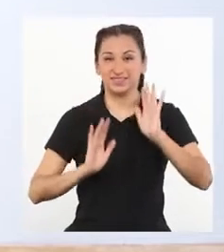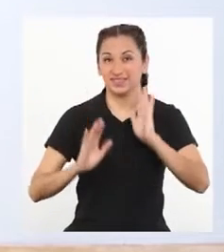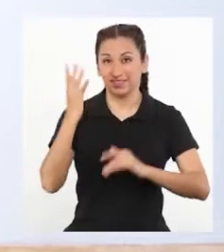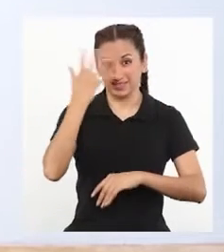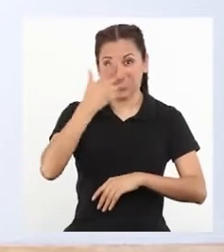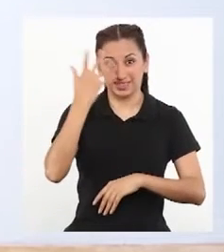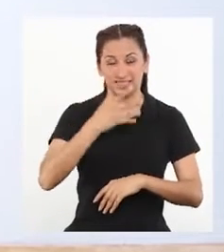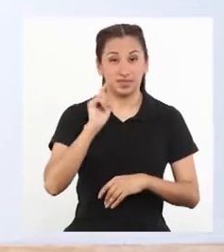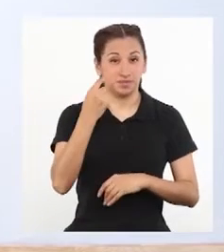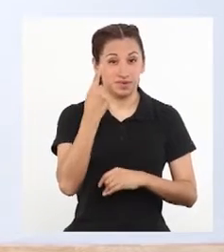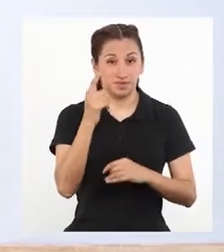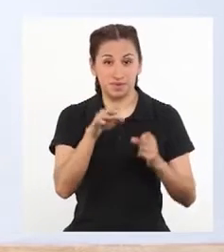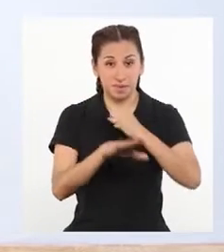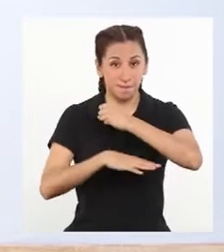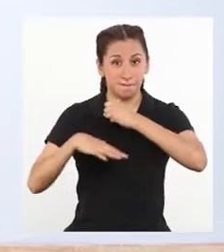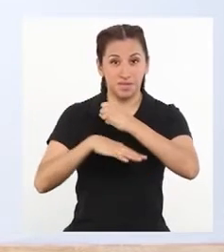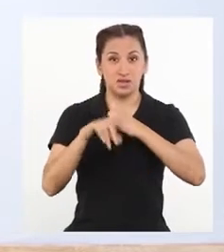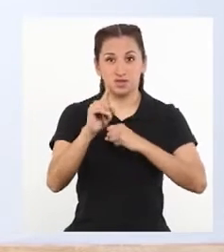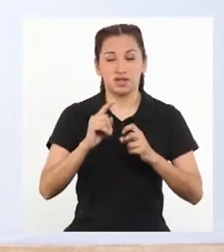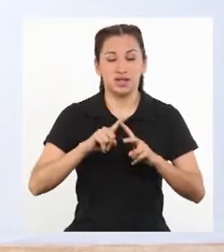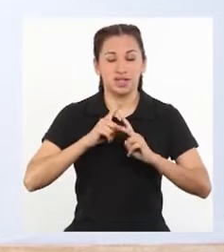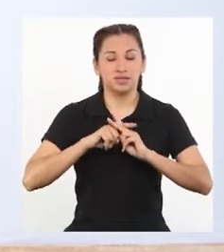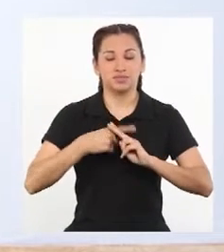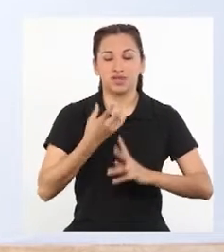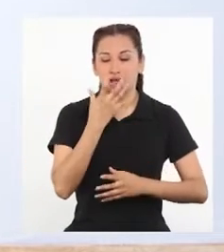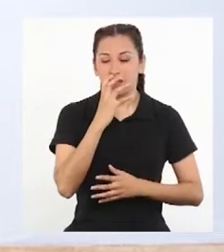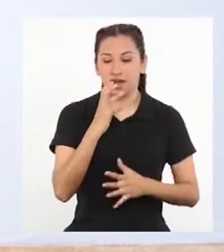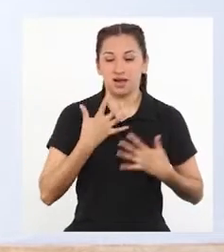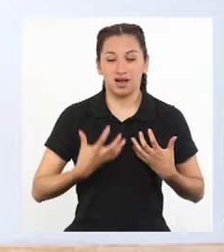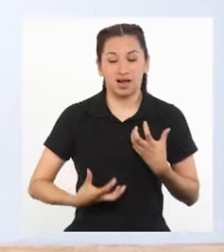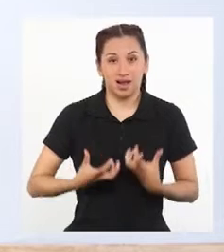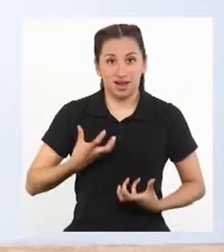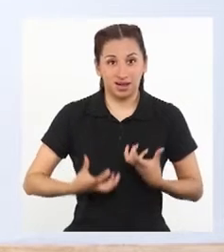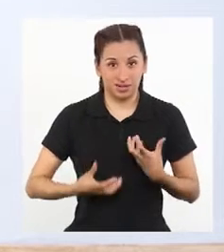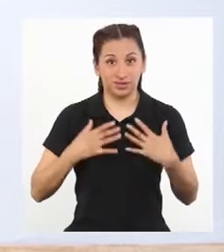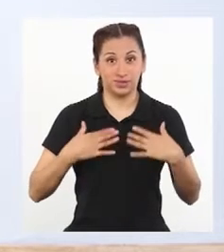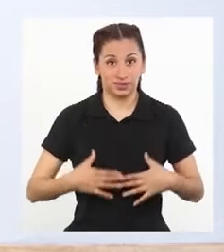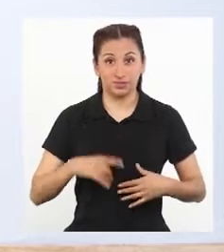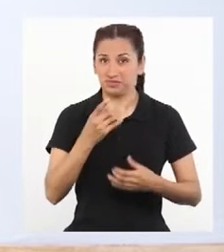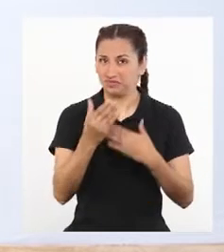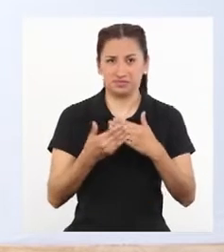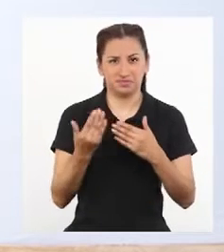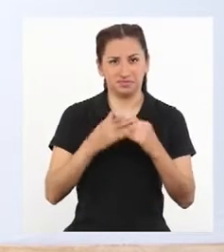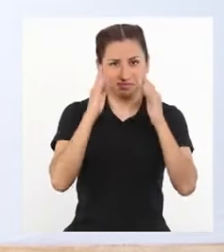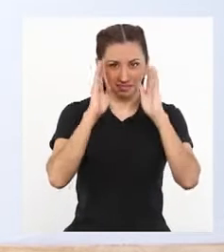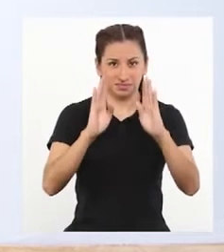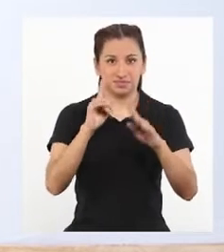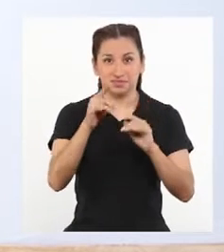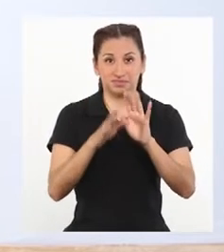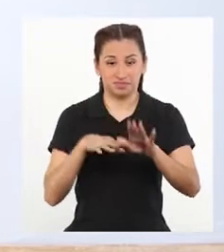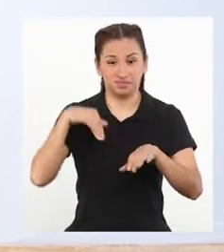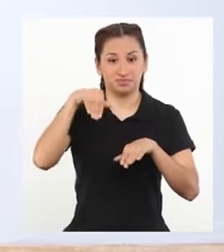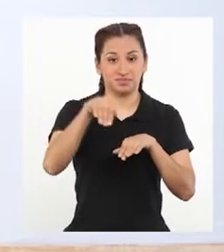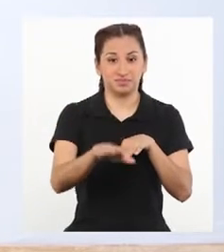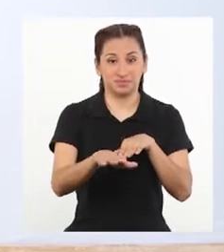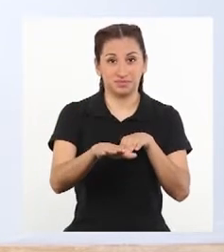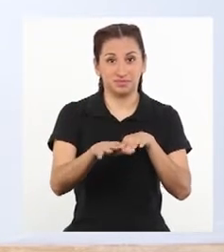primer paso básico nos sirve para entrar en calor, es muy fácil, presta atención. Damos un paso